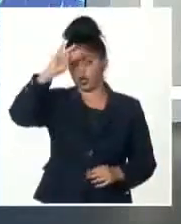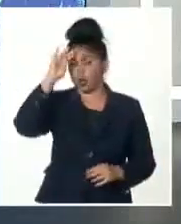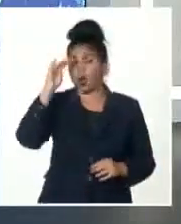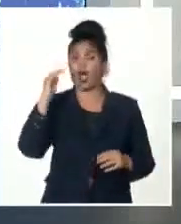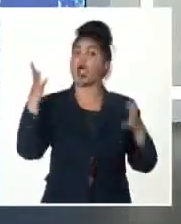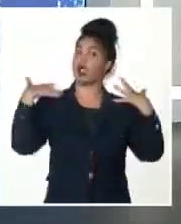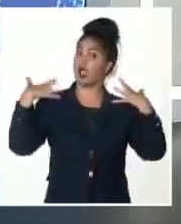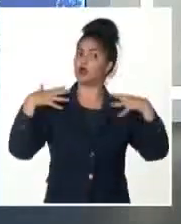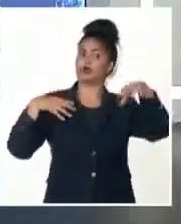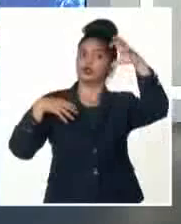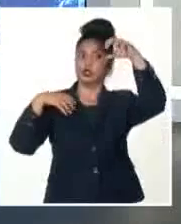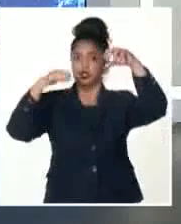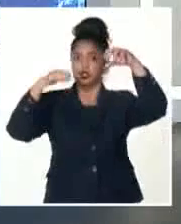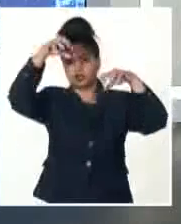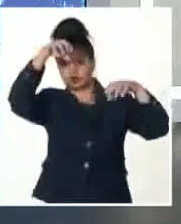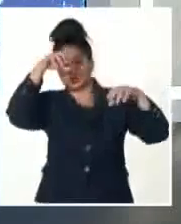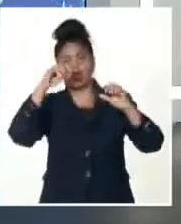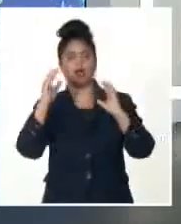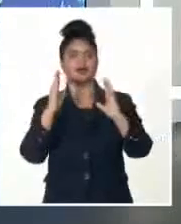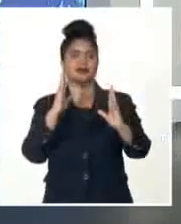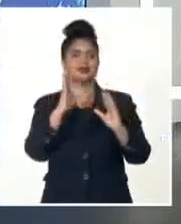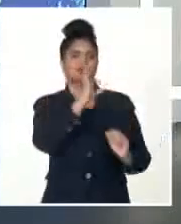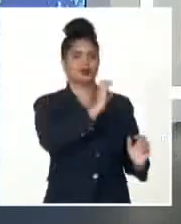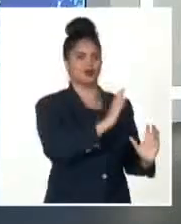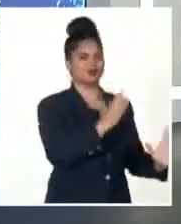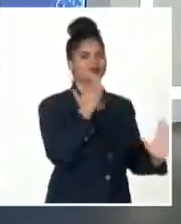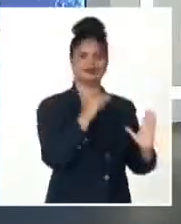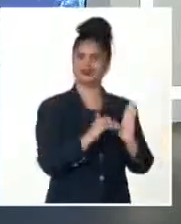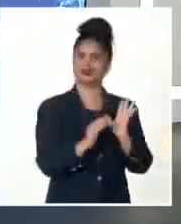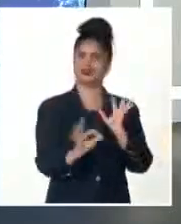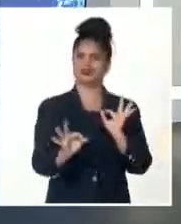lluvia en la tarde en el centro y el oriente del país. Usted, le deseo que pase un feliz día y hasta la próxima.